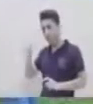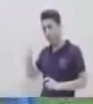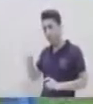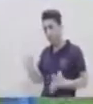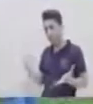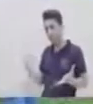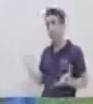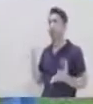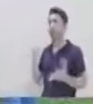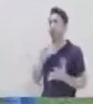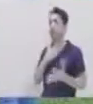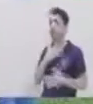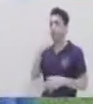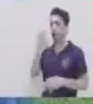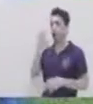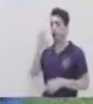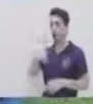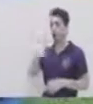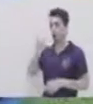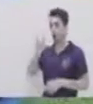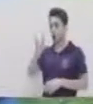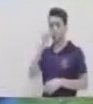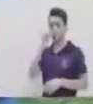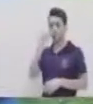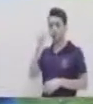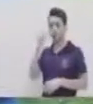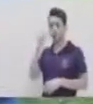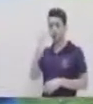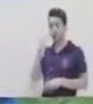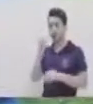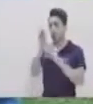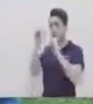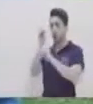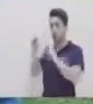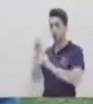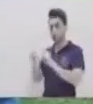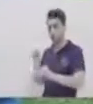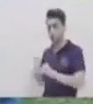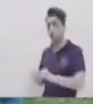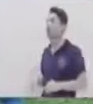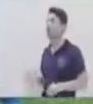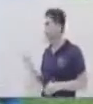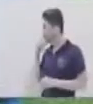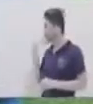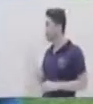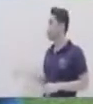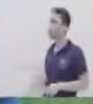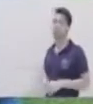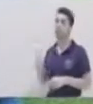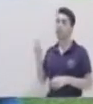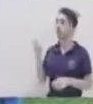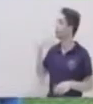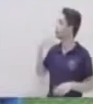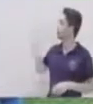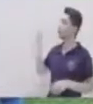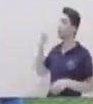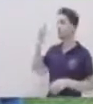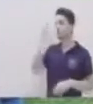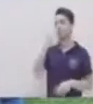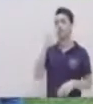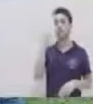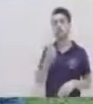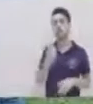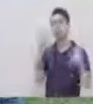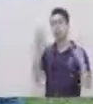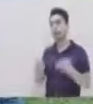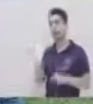verbo. Ahora si yo te digo la acción en el número 2, conjúgalo en la primera, en el singular de la